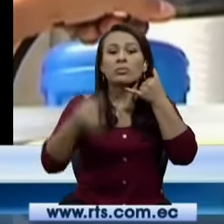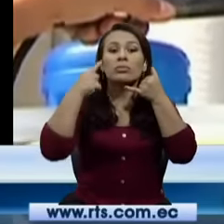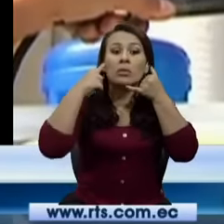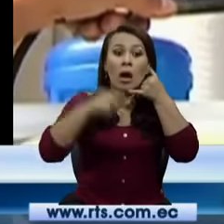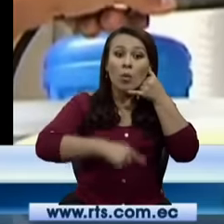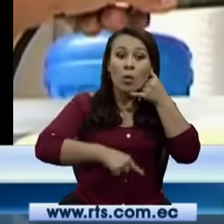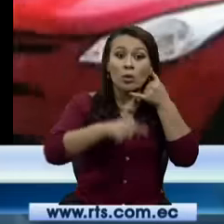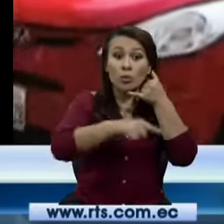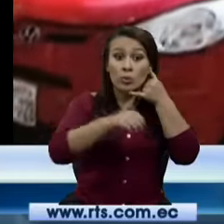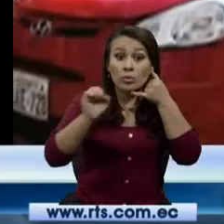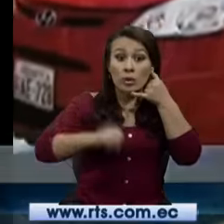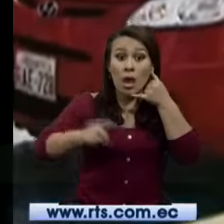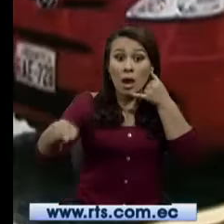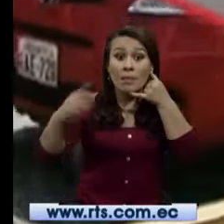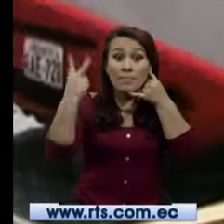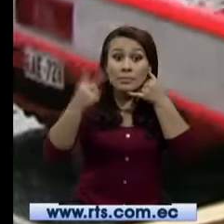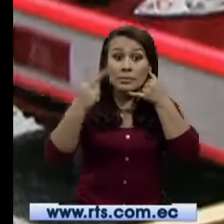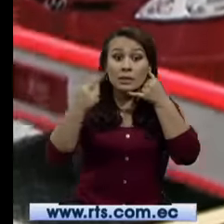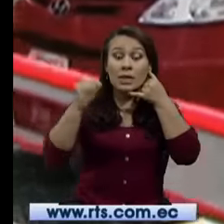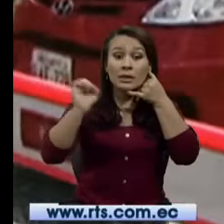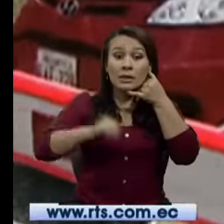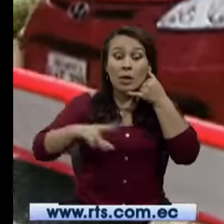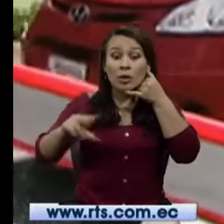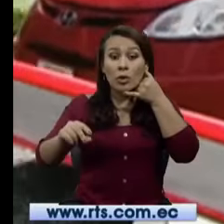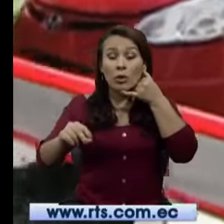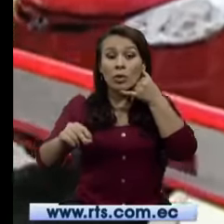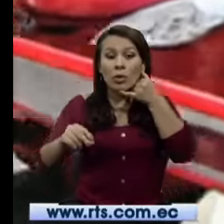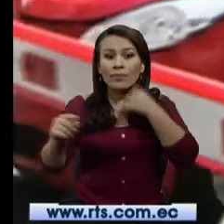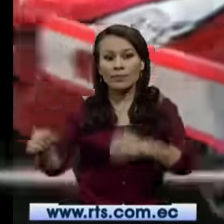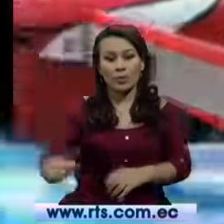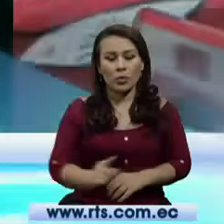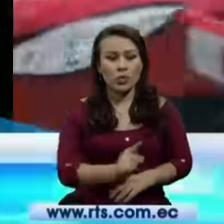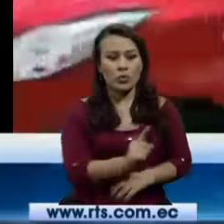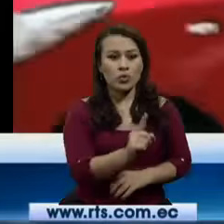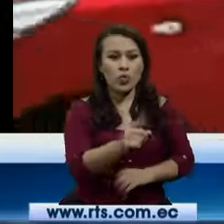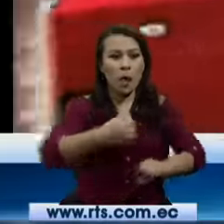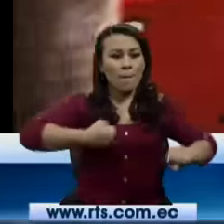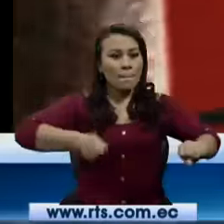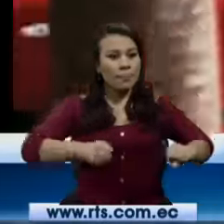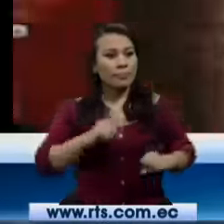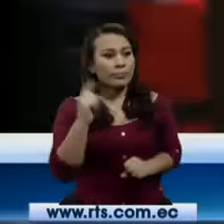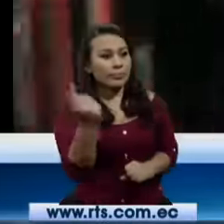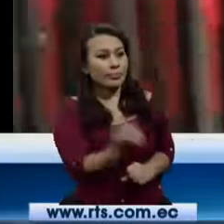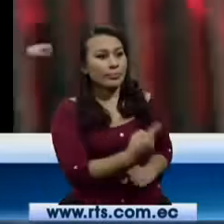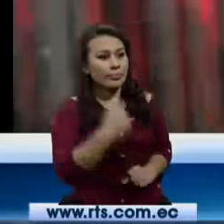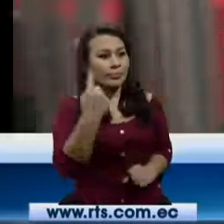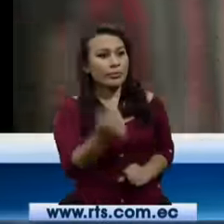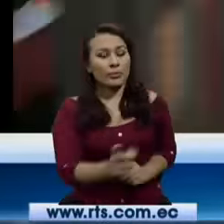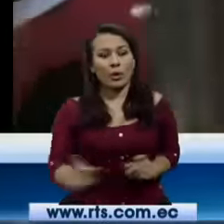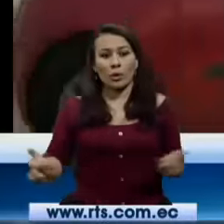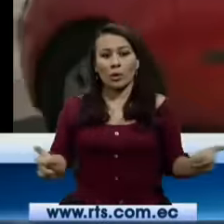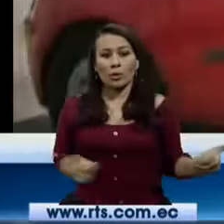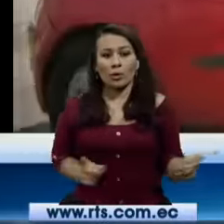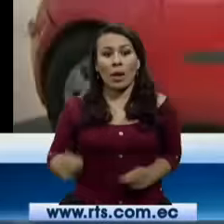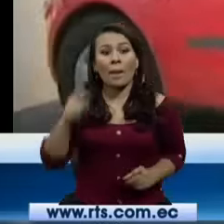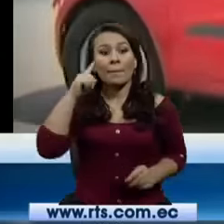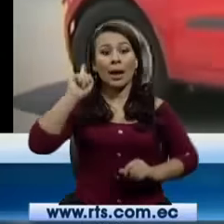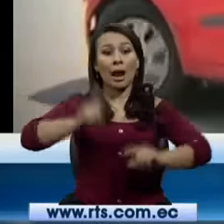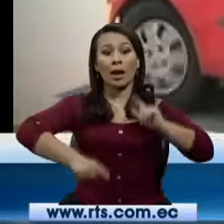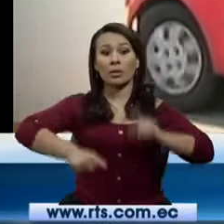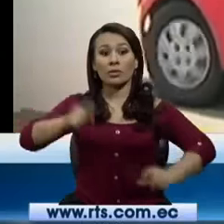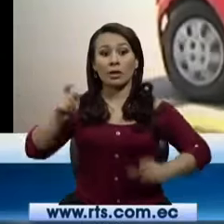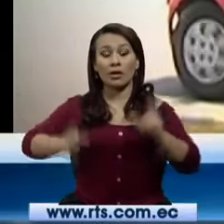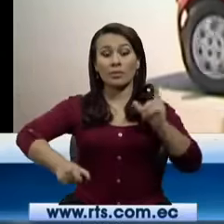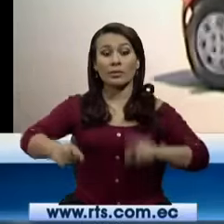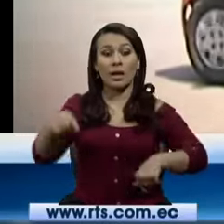los propietarios y lo mandamos Ahí está un ronda que hace vigila la ciudadela para algunos moradores la